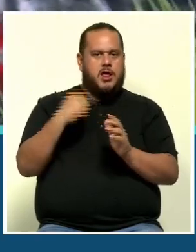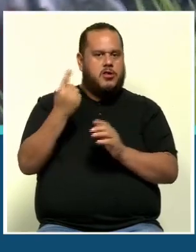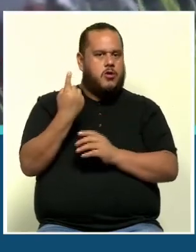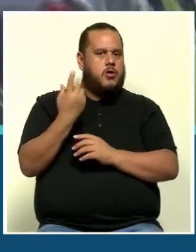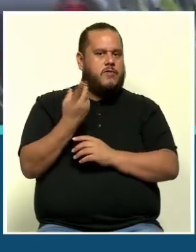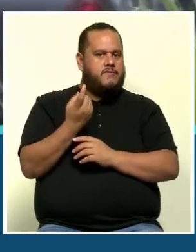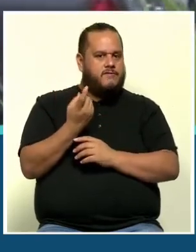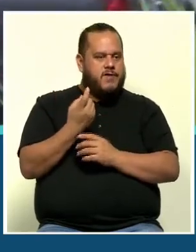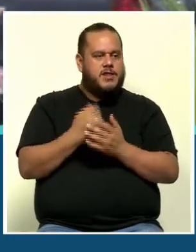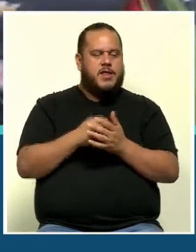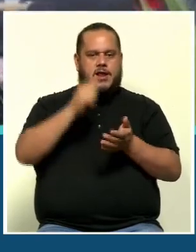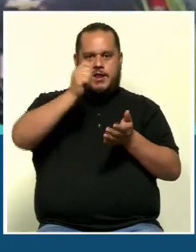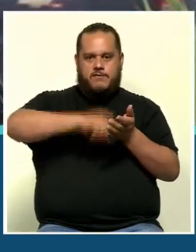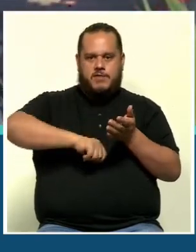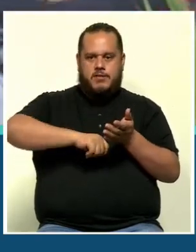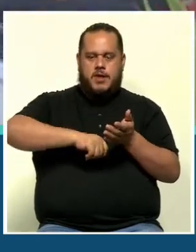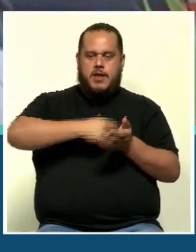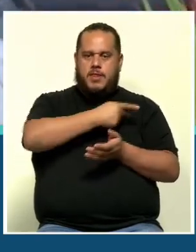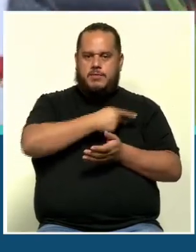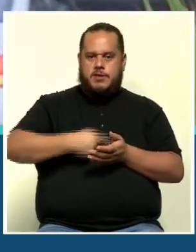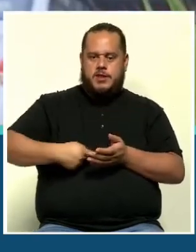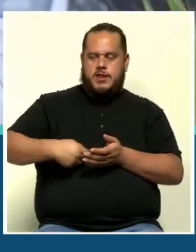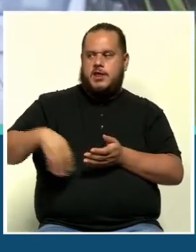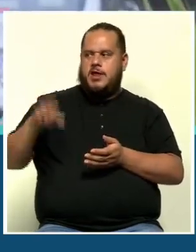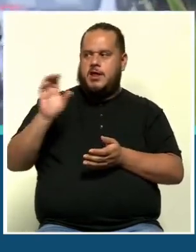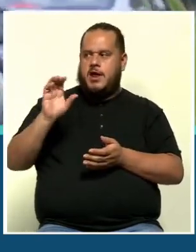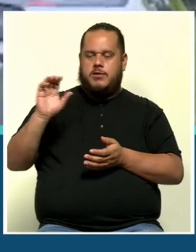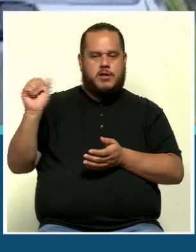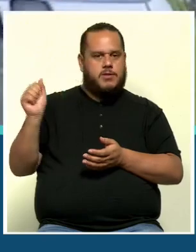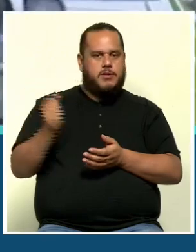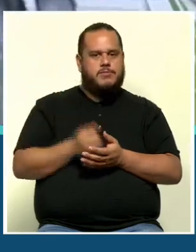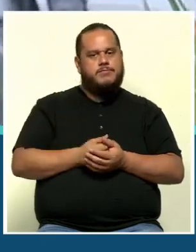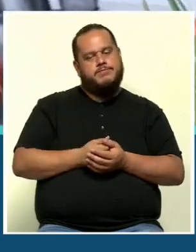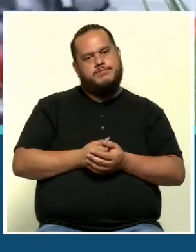pendiente la firma del presidente de la República, Carlos Alvarado.